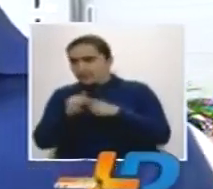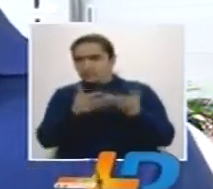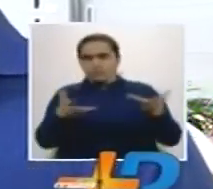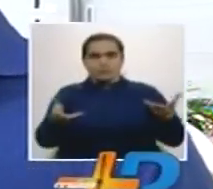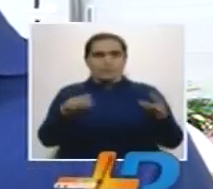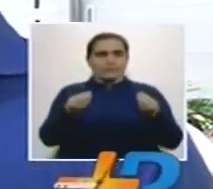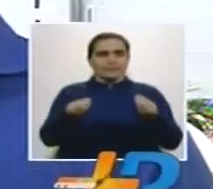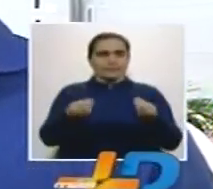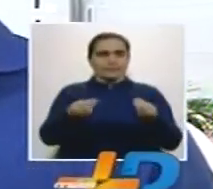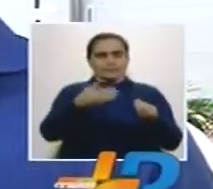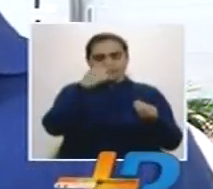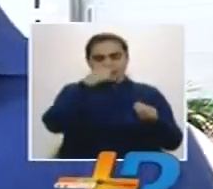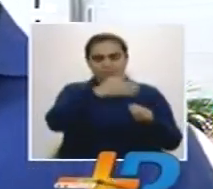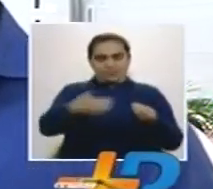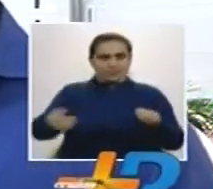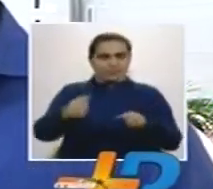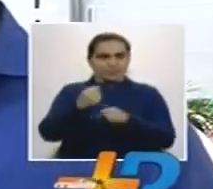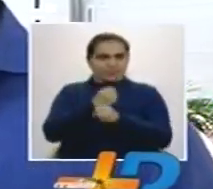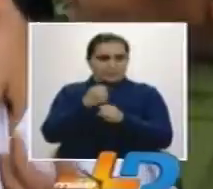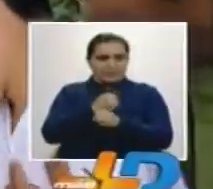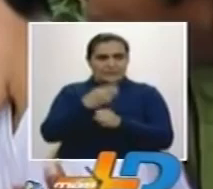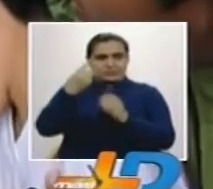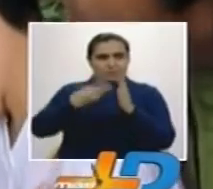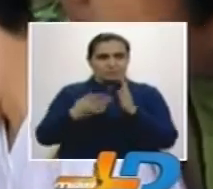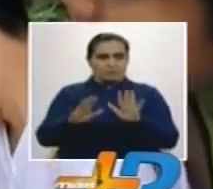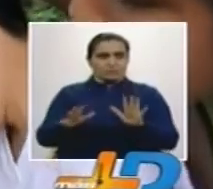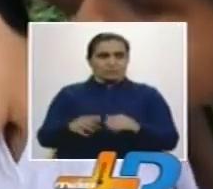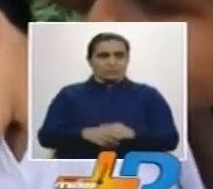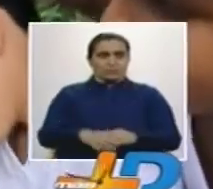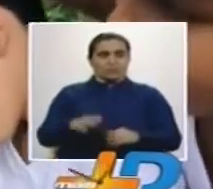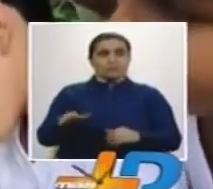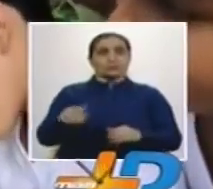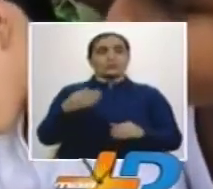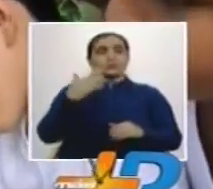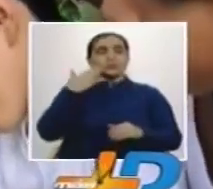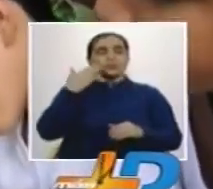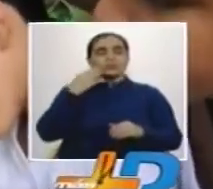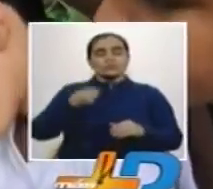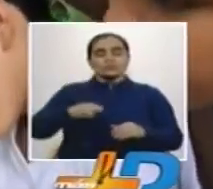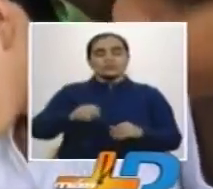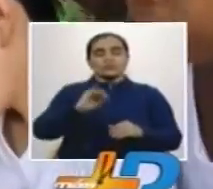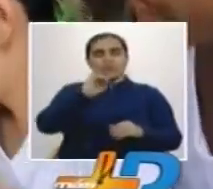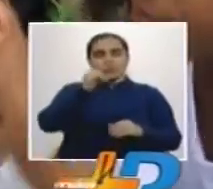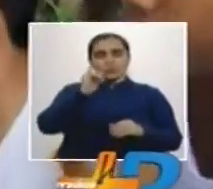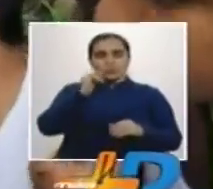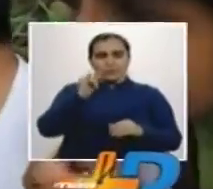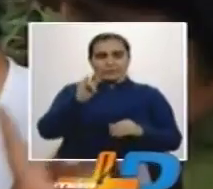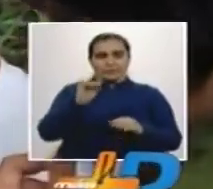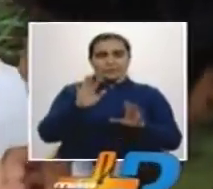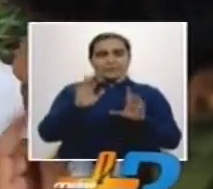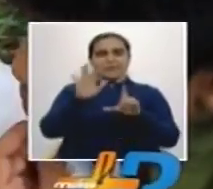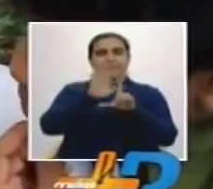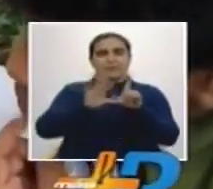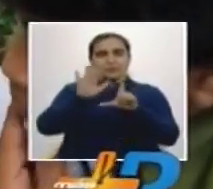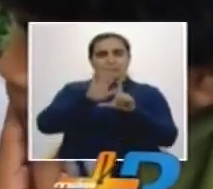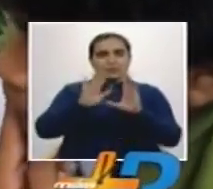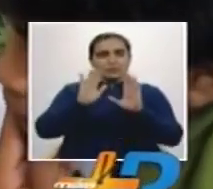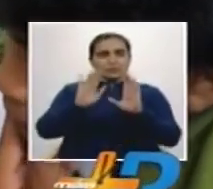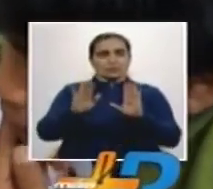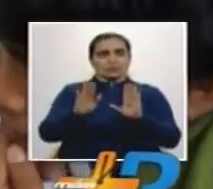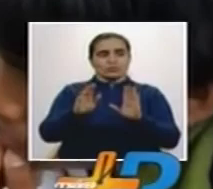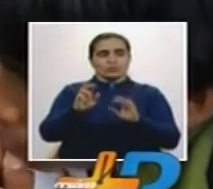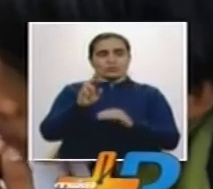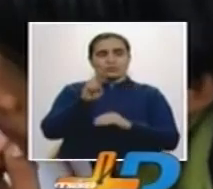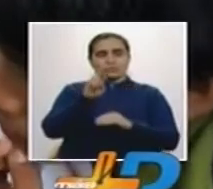digamos, trabajo con los niños alrededor de la historia. El Duendecito será estrenado en Cali el próximo jueves en la biblioteca del Centro Cultural. La